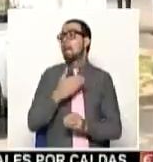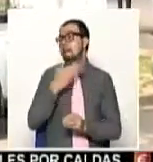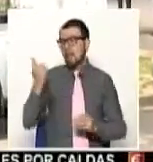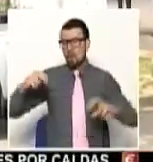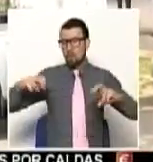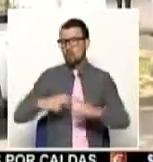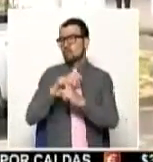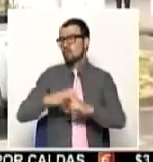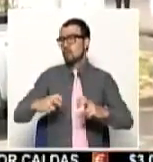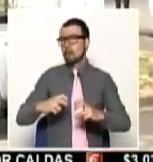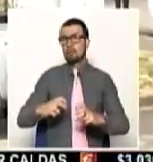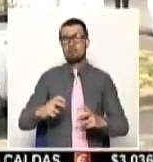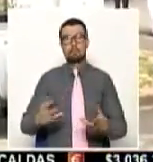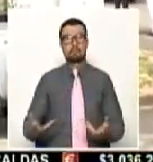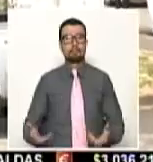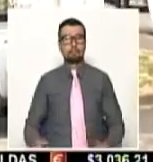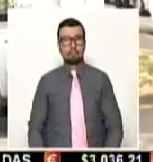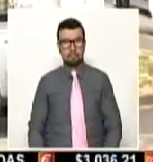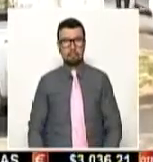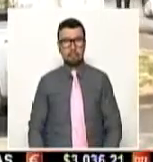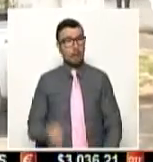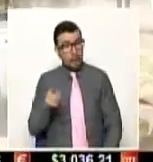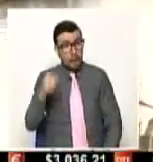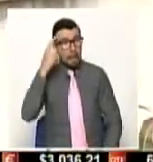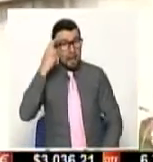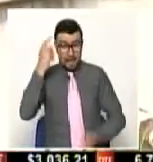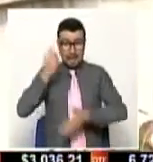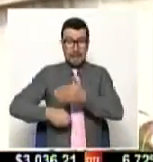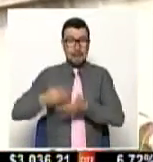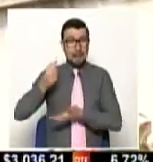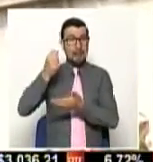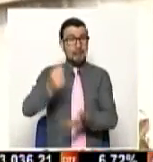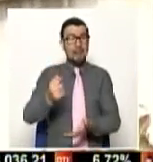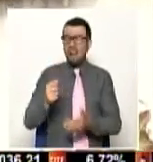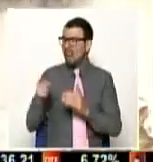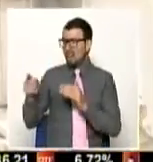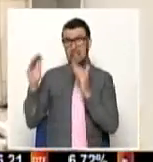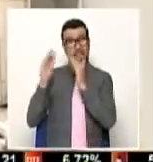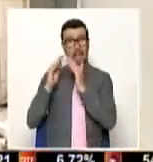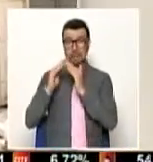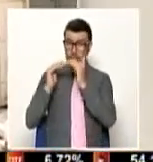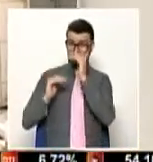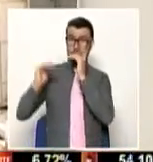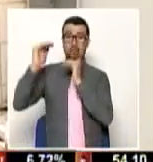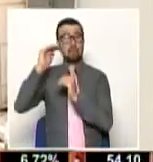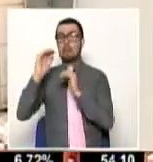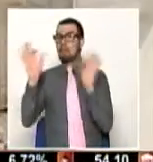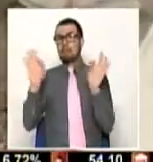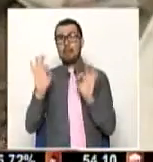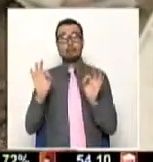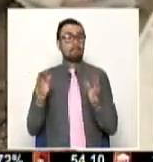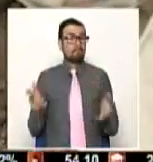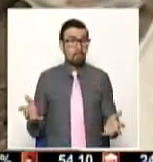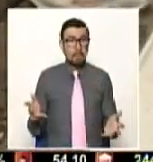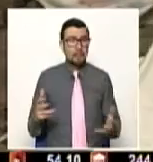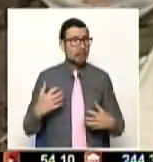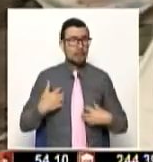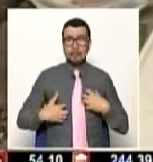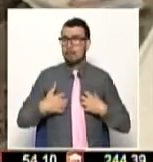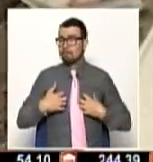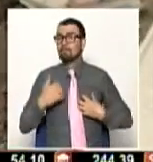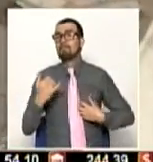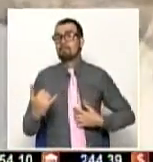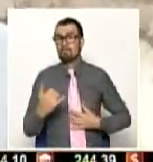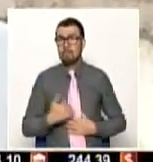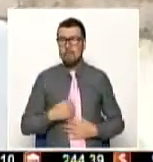Sus casas, contrario a lo que se pensaba con el impuesto de valorización, ya no valen lo que sus propietarios pensaban. Ahora viven en la incertidumbre y en medio del abandono.